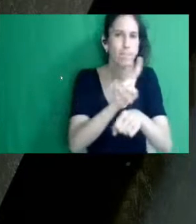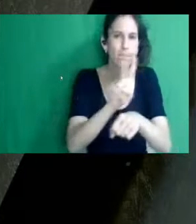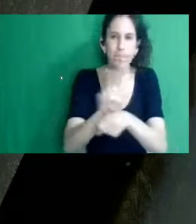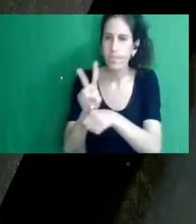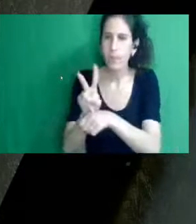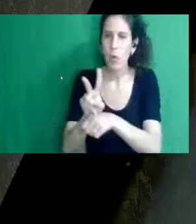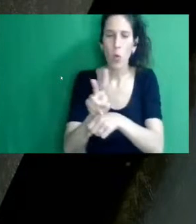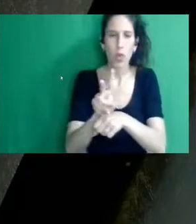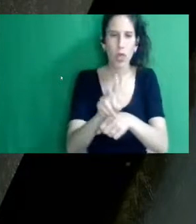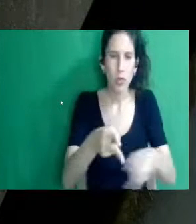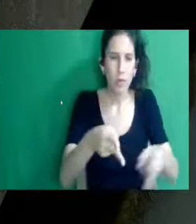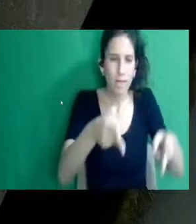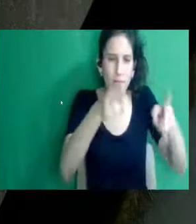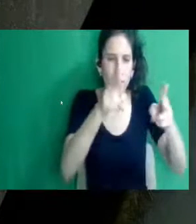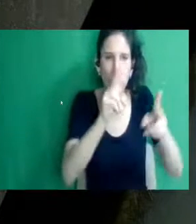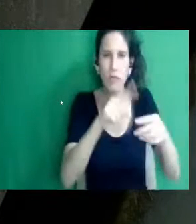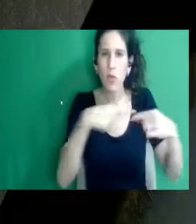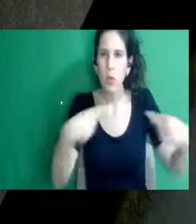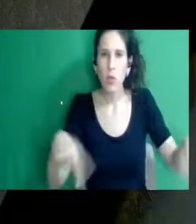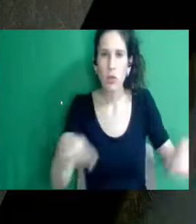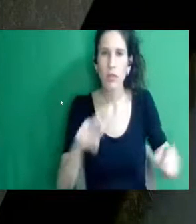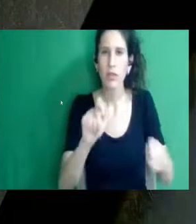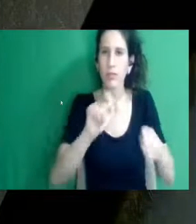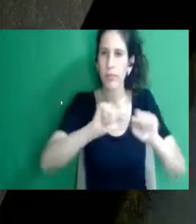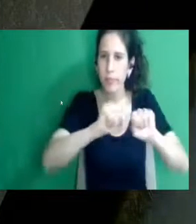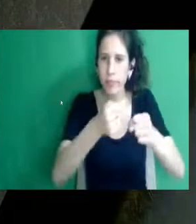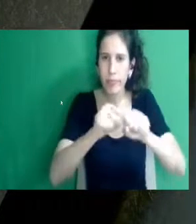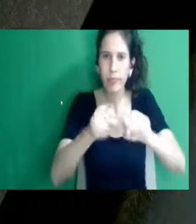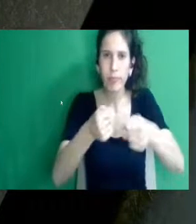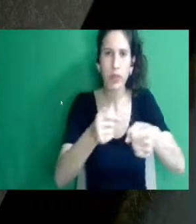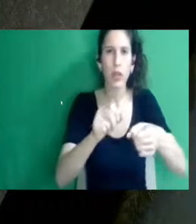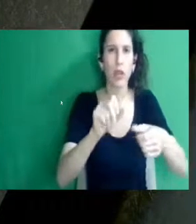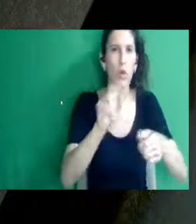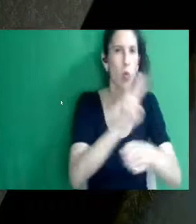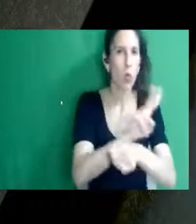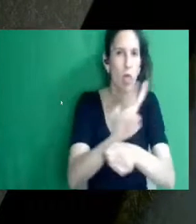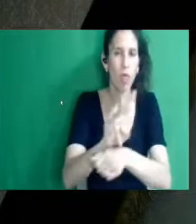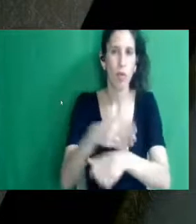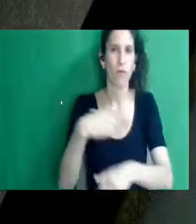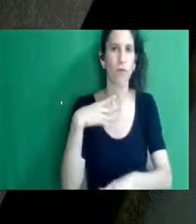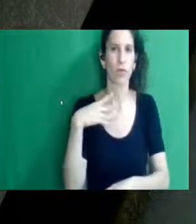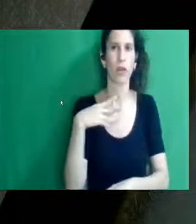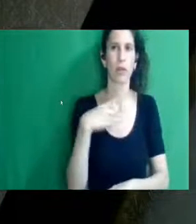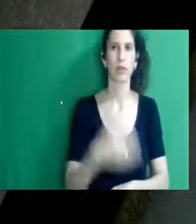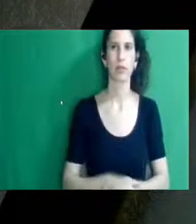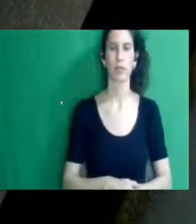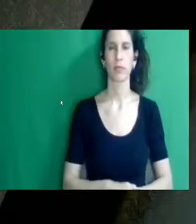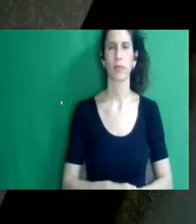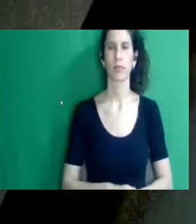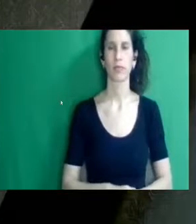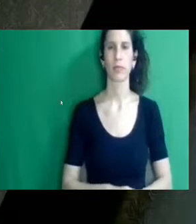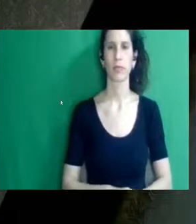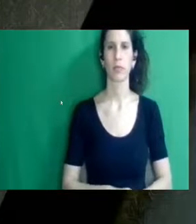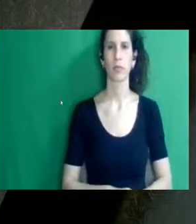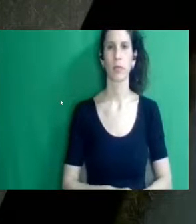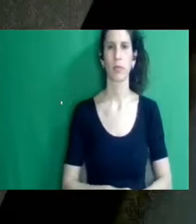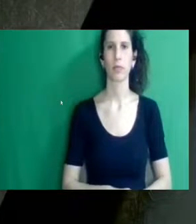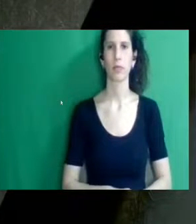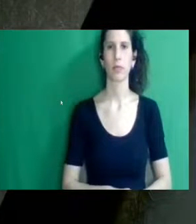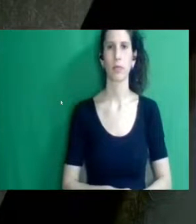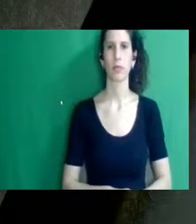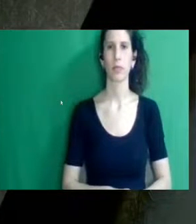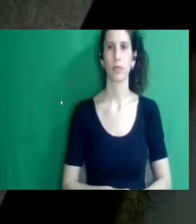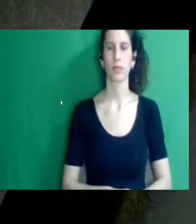mantenimiento de esos espacios o de esas propuestas de accesibilidad que sí por ahí había. Eso a